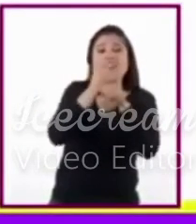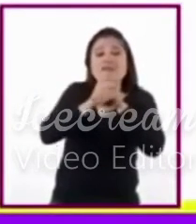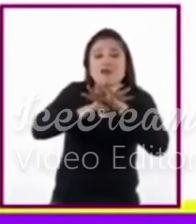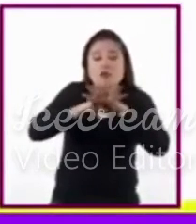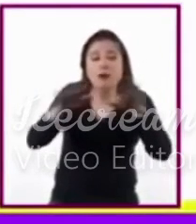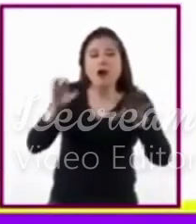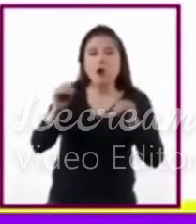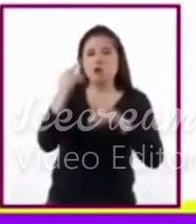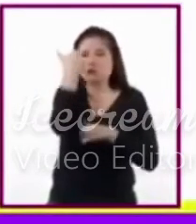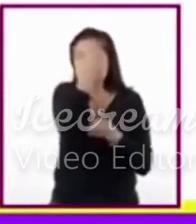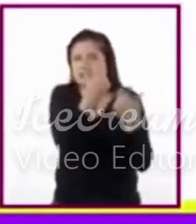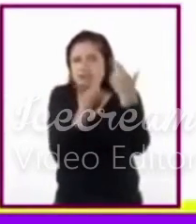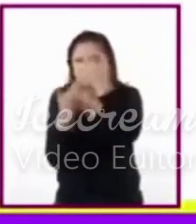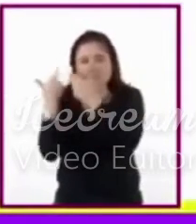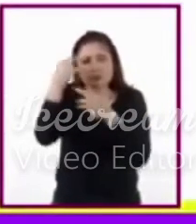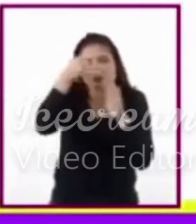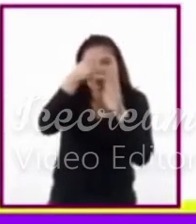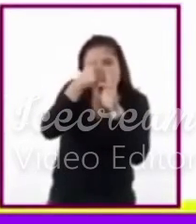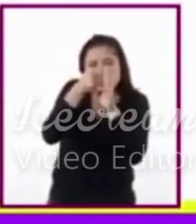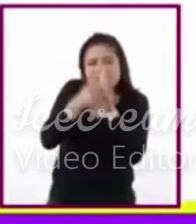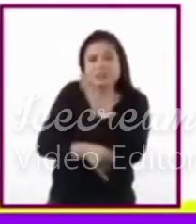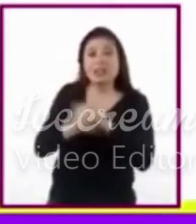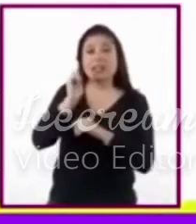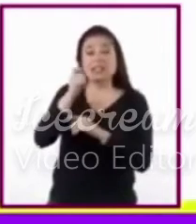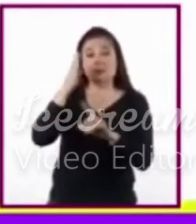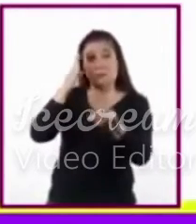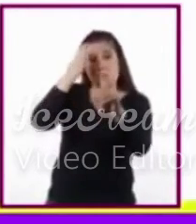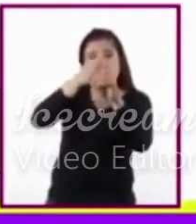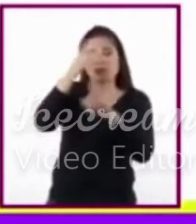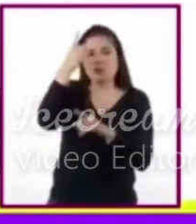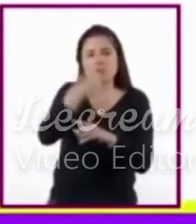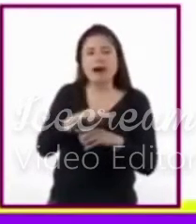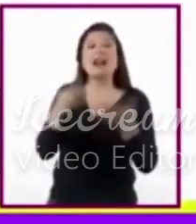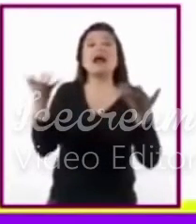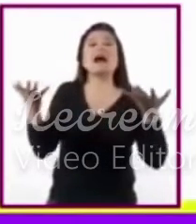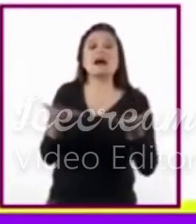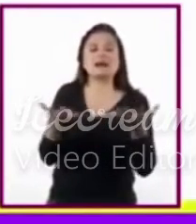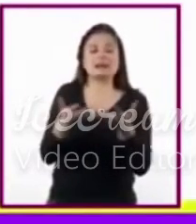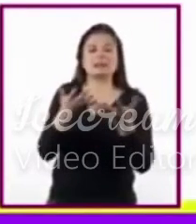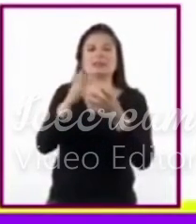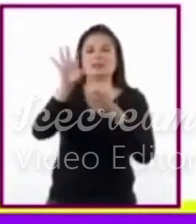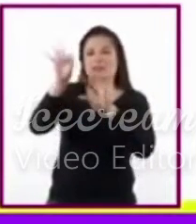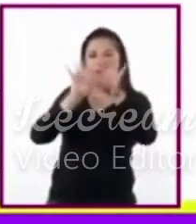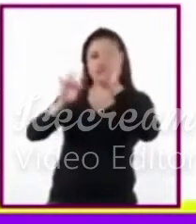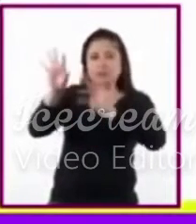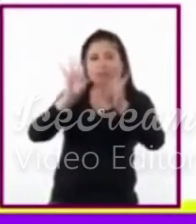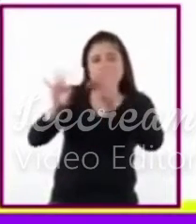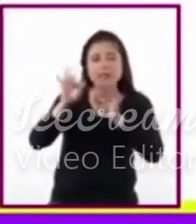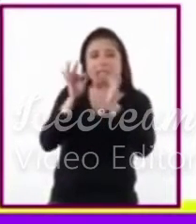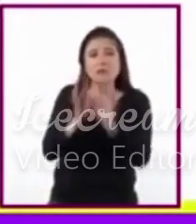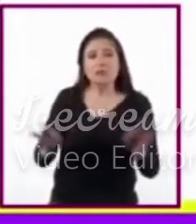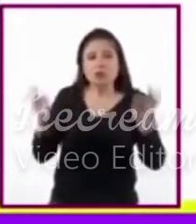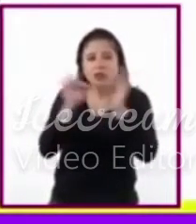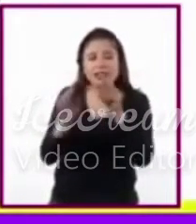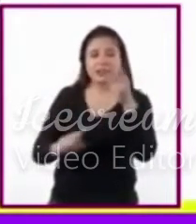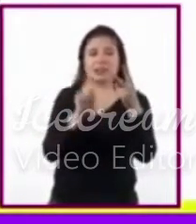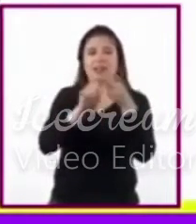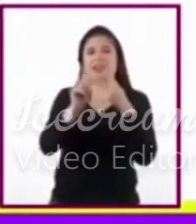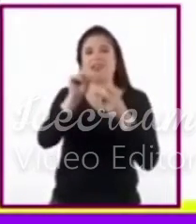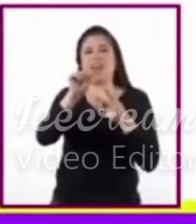o analítico, que incluye el propósito del trabajo, hechos clave, datos,